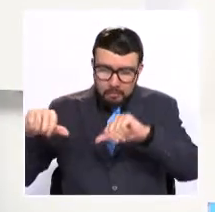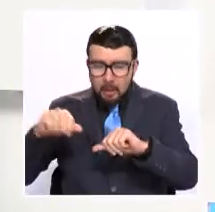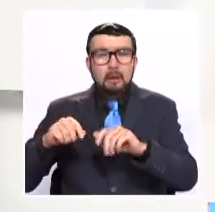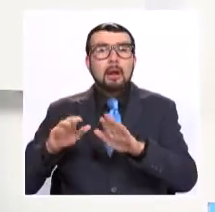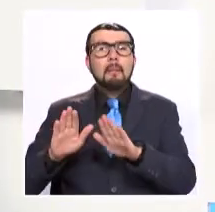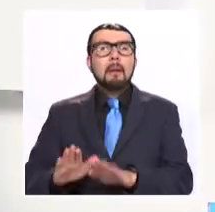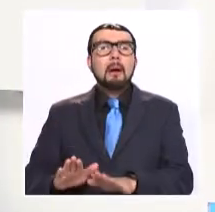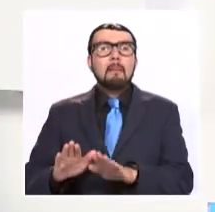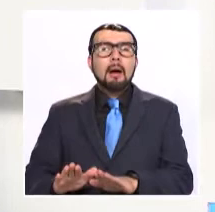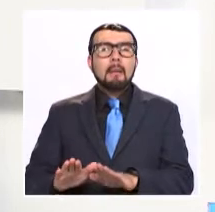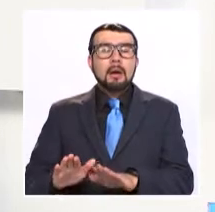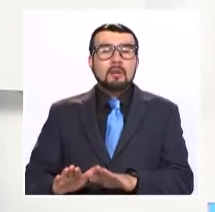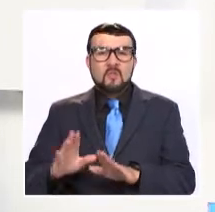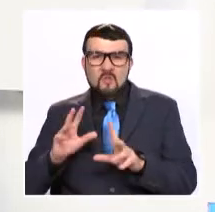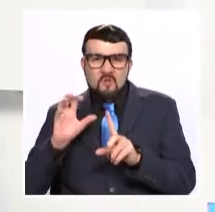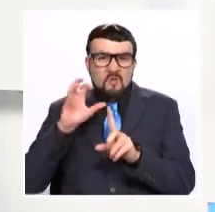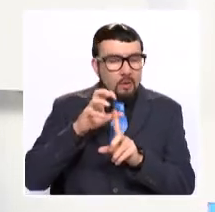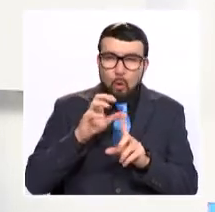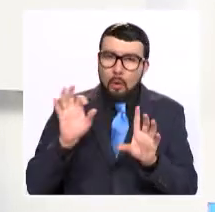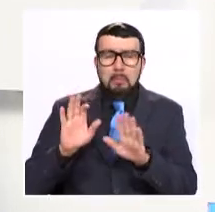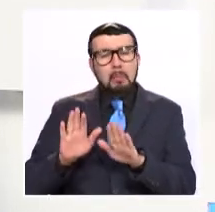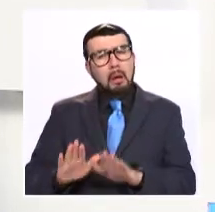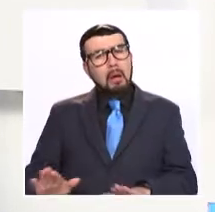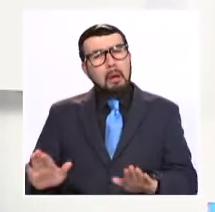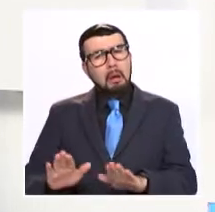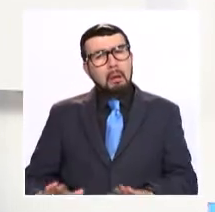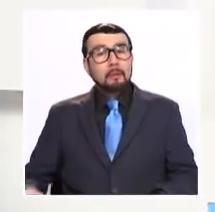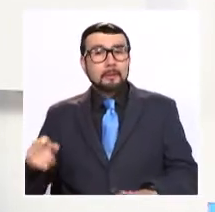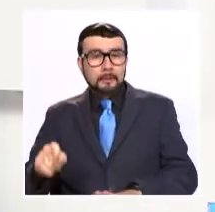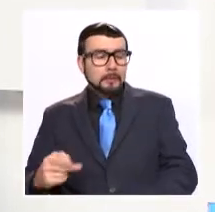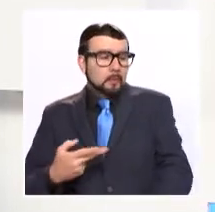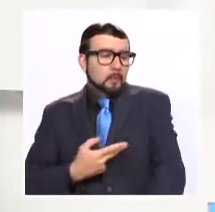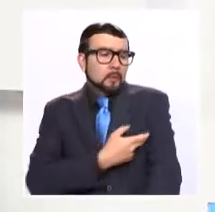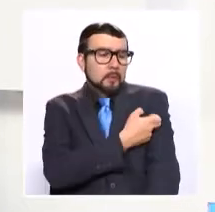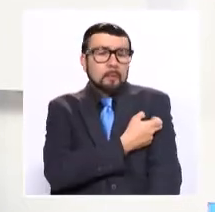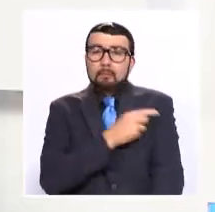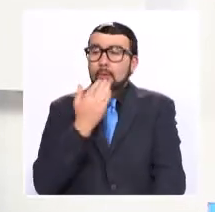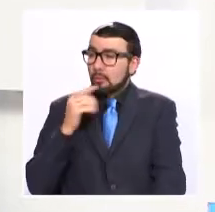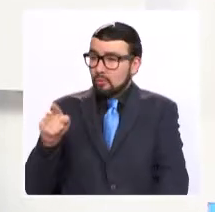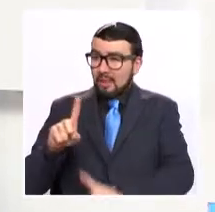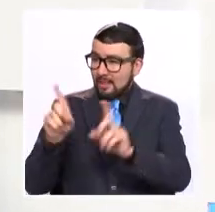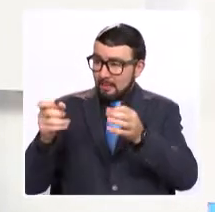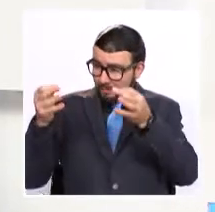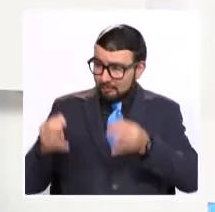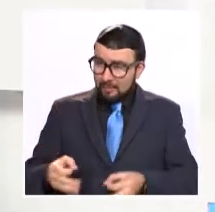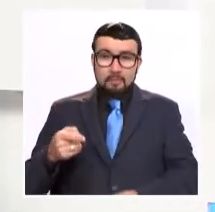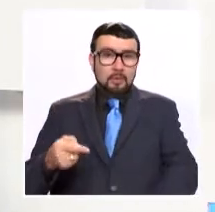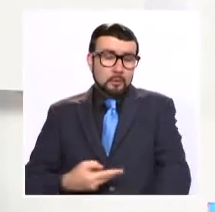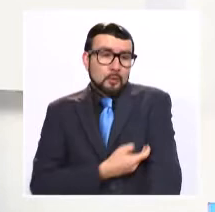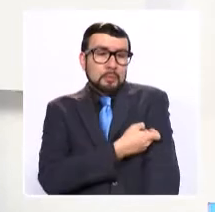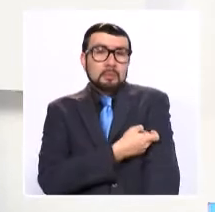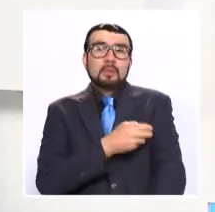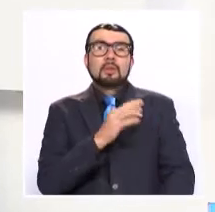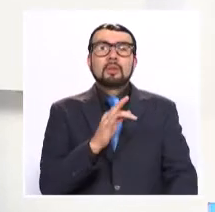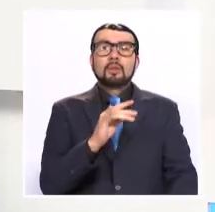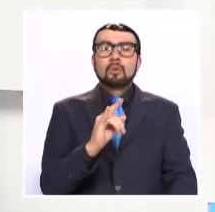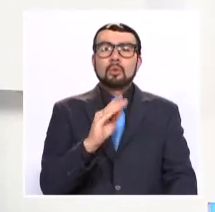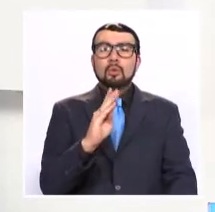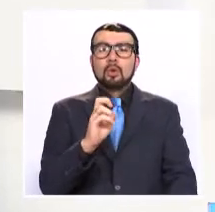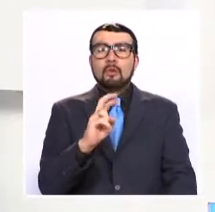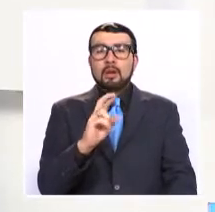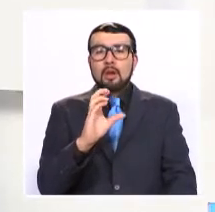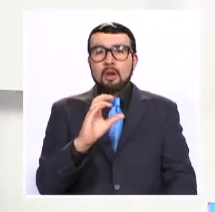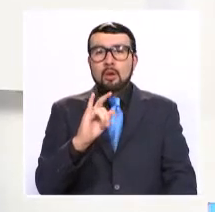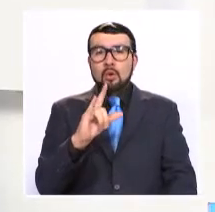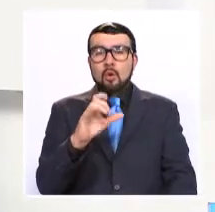inactivados. En el caso de la tuberculosis, que es el tema puntual que usted en este momento toca, está hecha